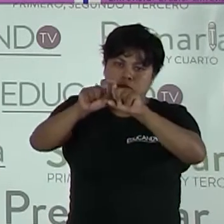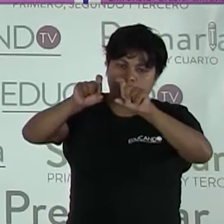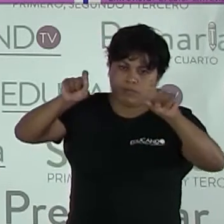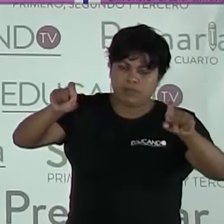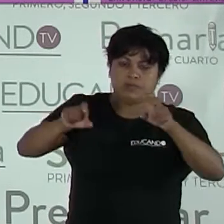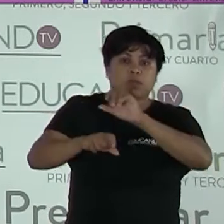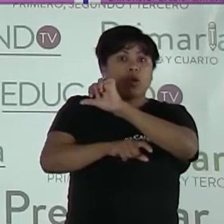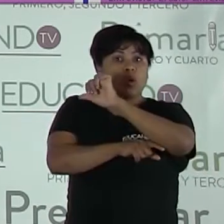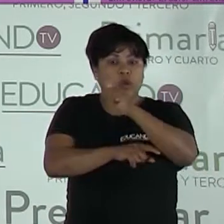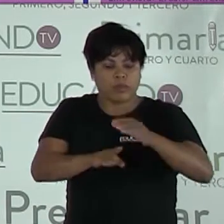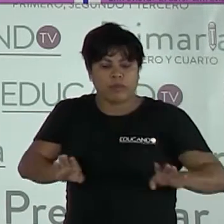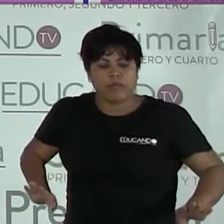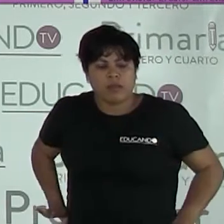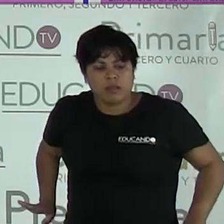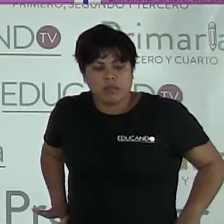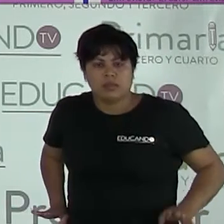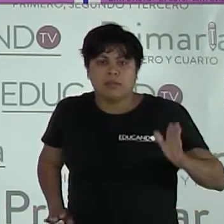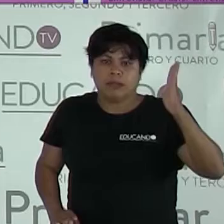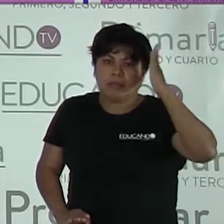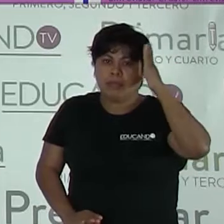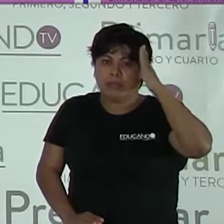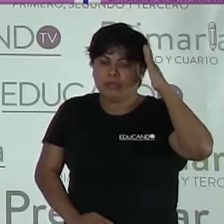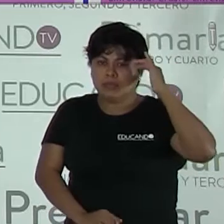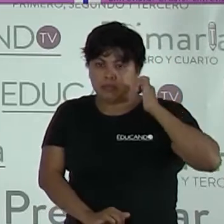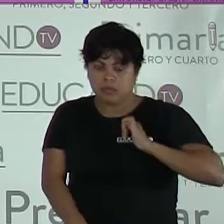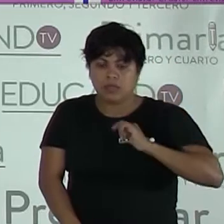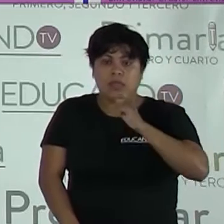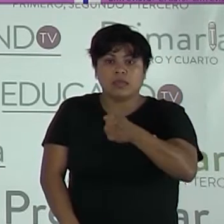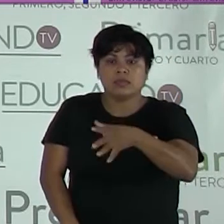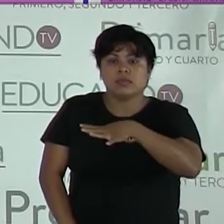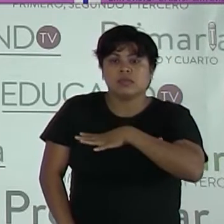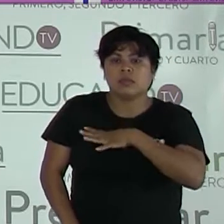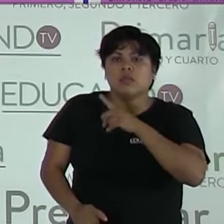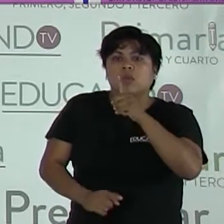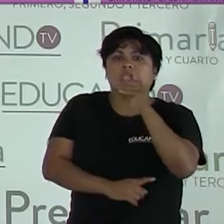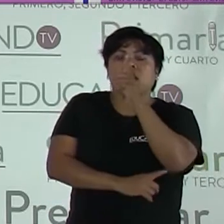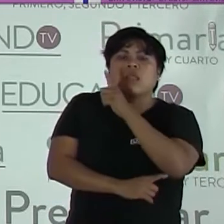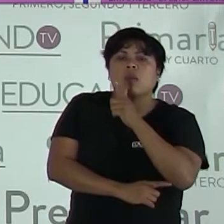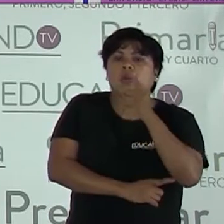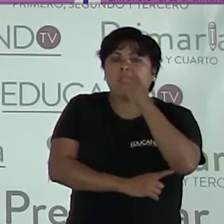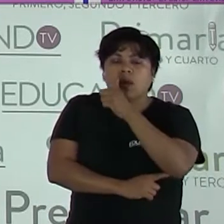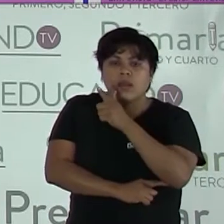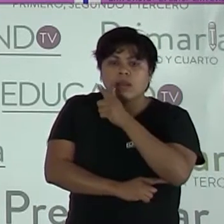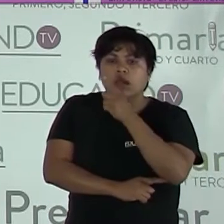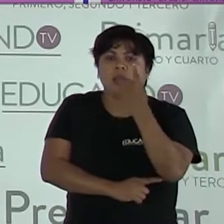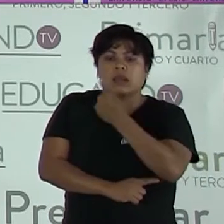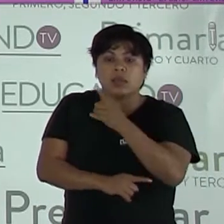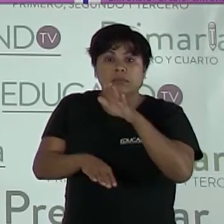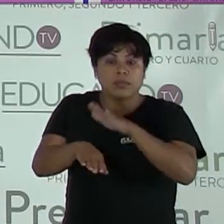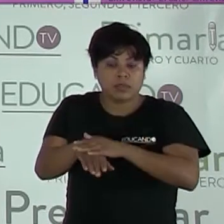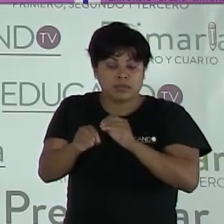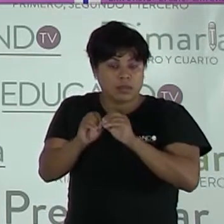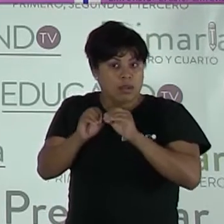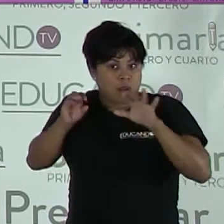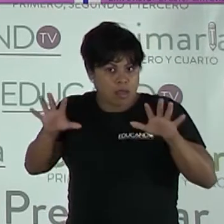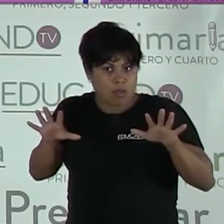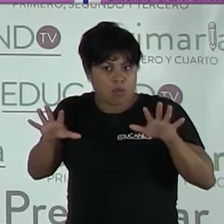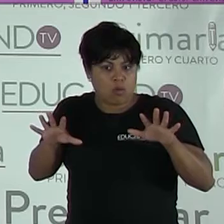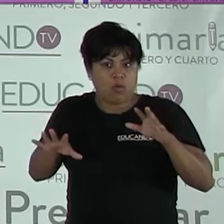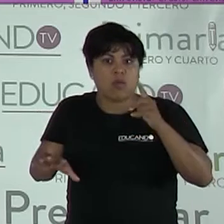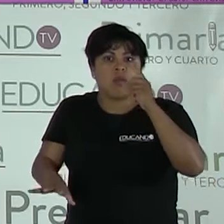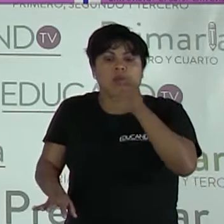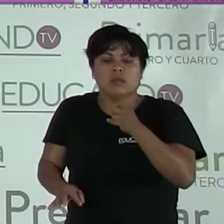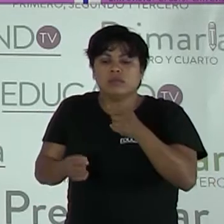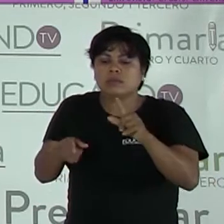otra característica principal es que manejan un lenguaje que sea claro, que